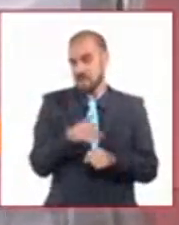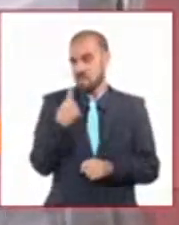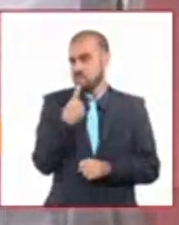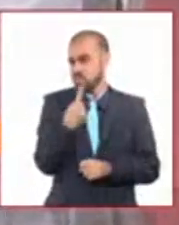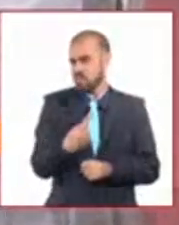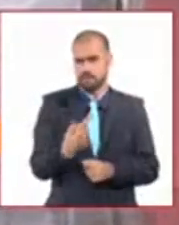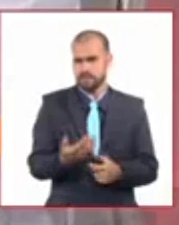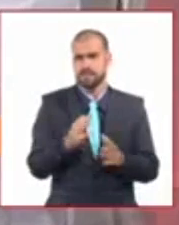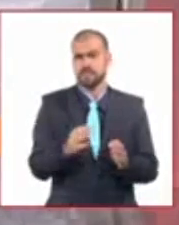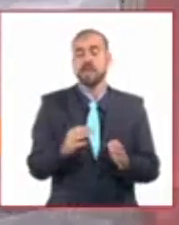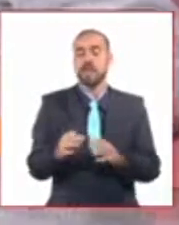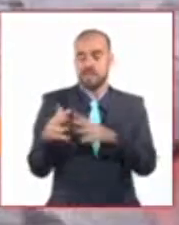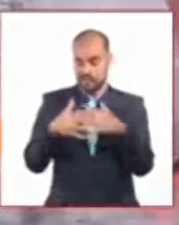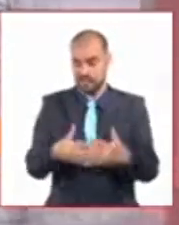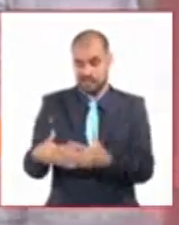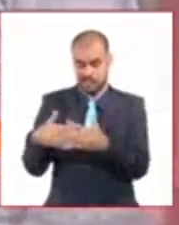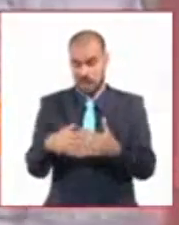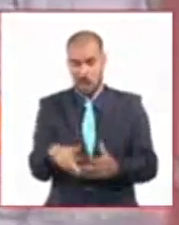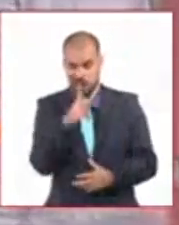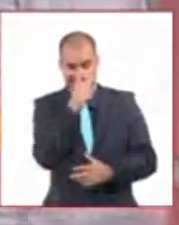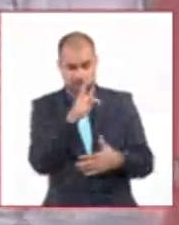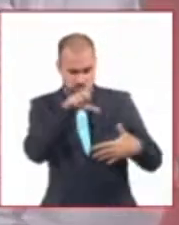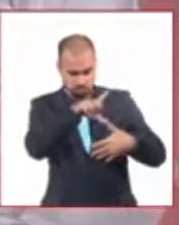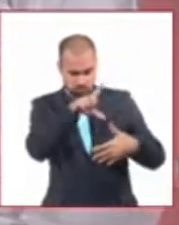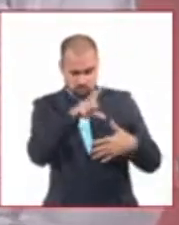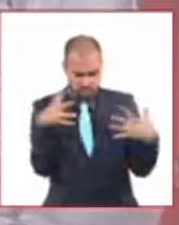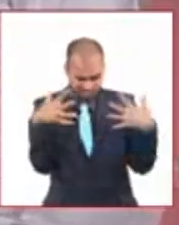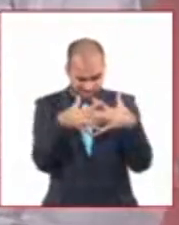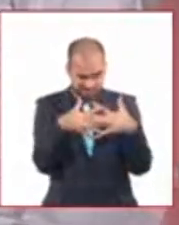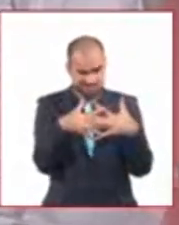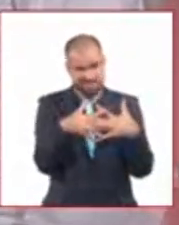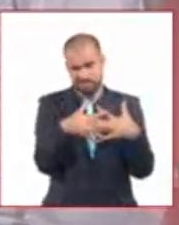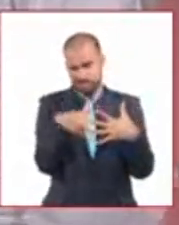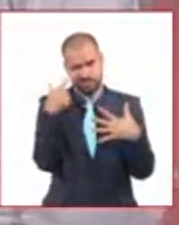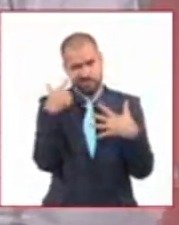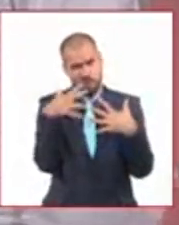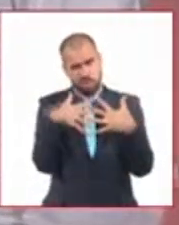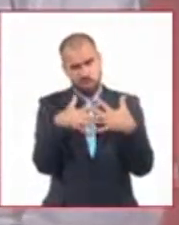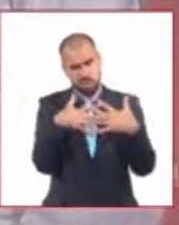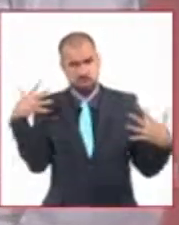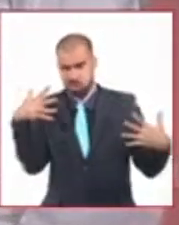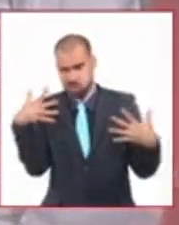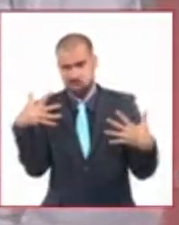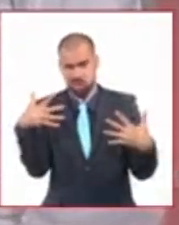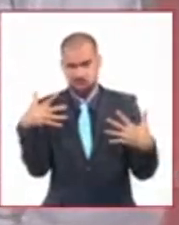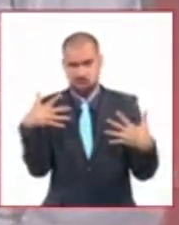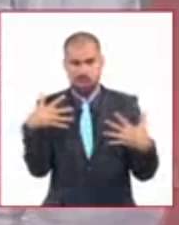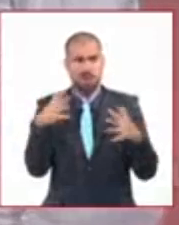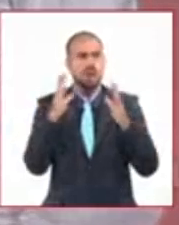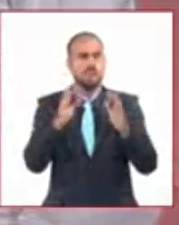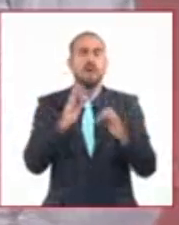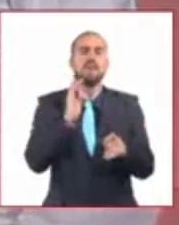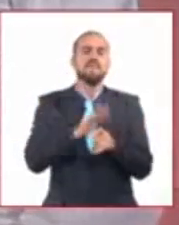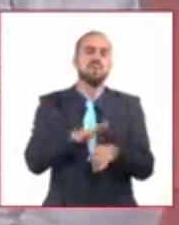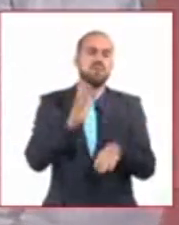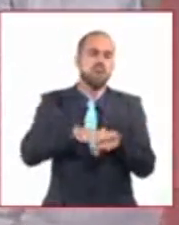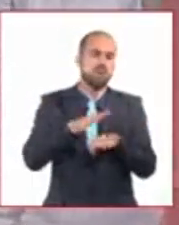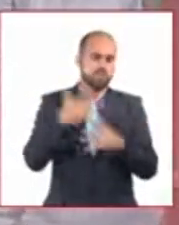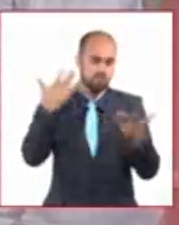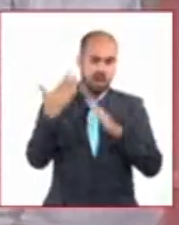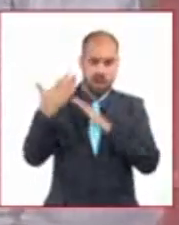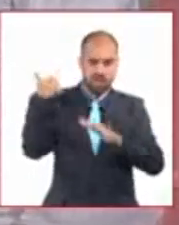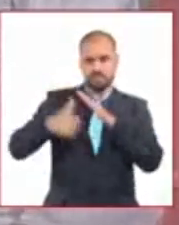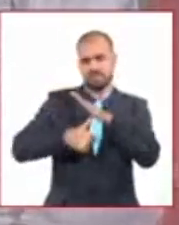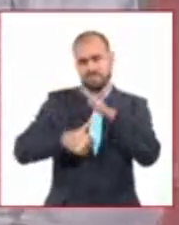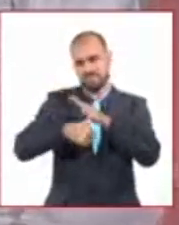hacia américa latina estaba bastante lesionada desde la época del otro en un segundo es que estamos hablando de un